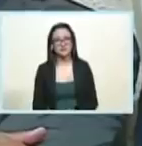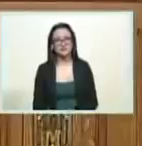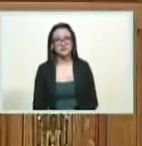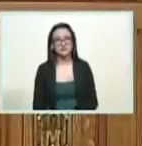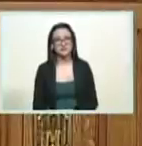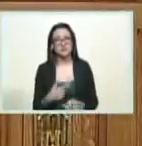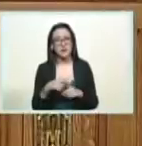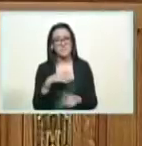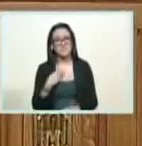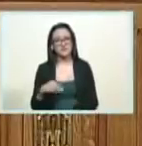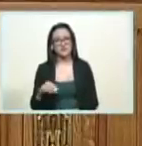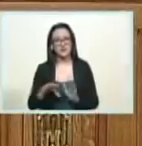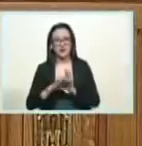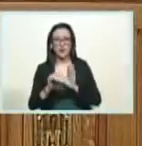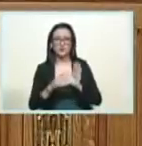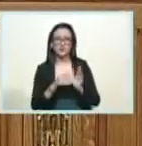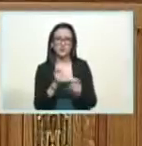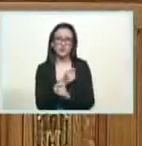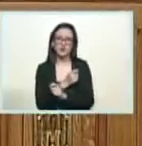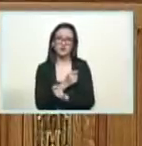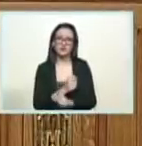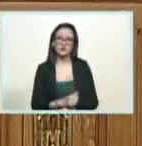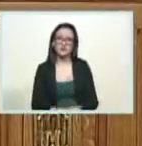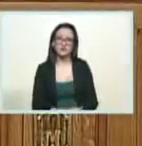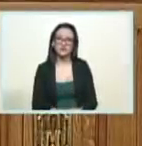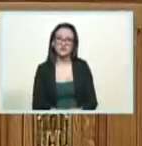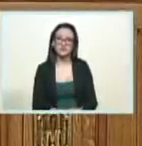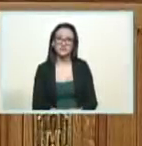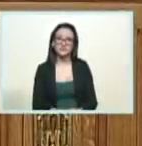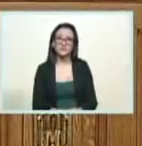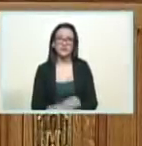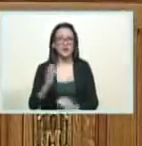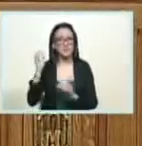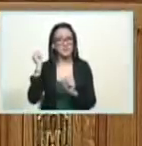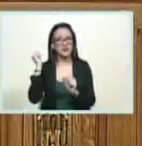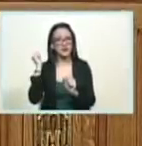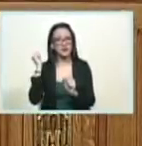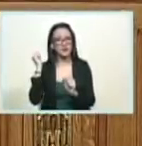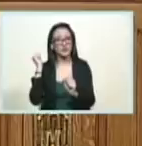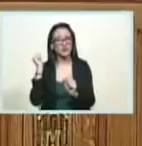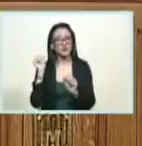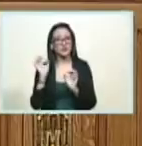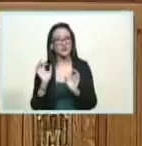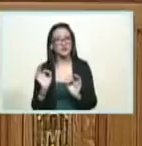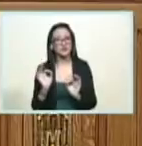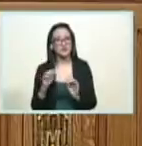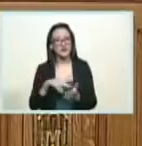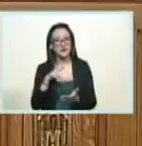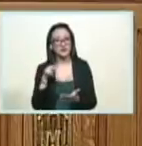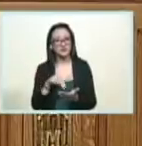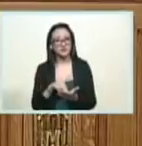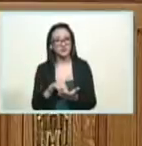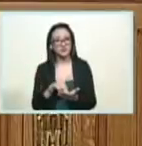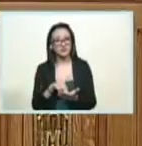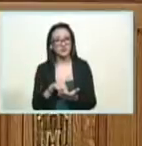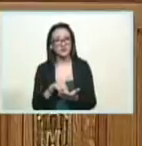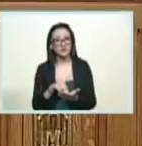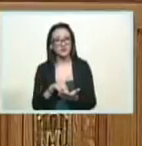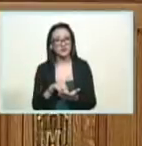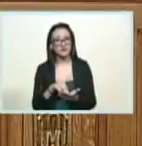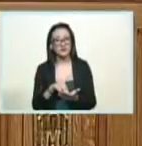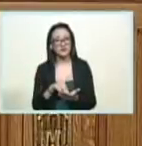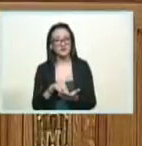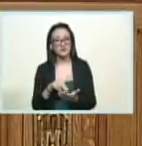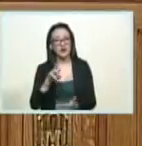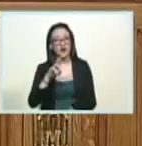y la presidenta de la constituyente, y el embajador emblema nacional, Roy